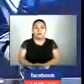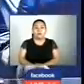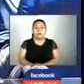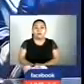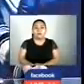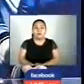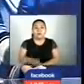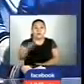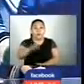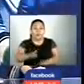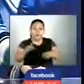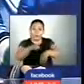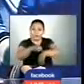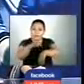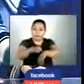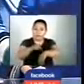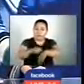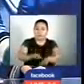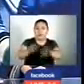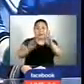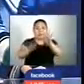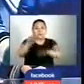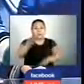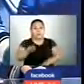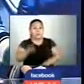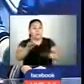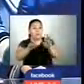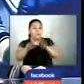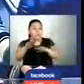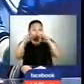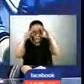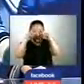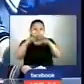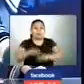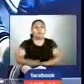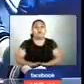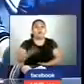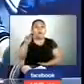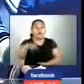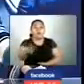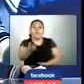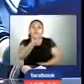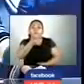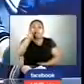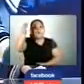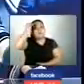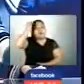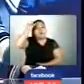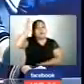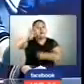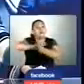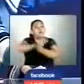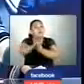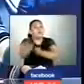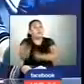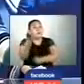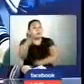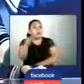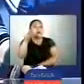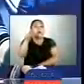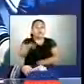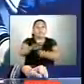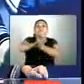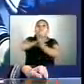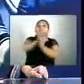Siete de la noche con 59 minutos. Es momento de actualizarnos con algunas de las cifras sobre la situación del COVID-19, la pandemia